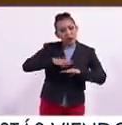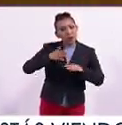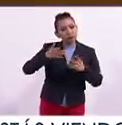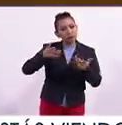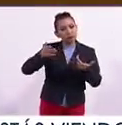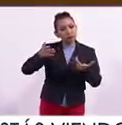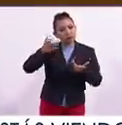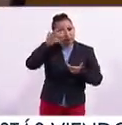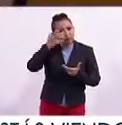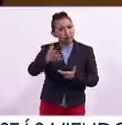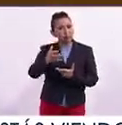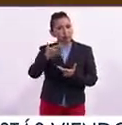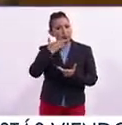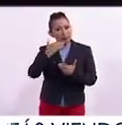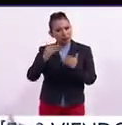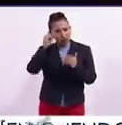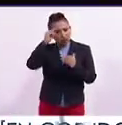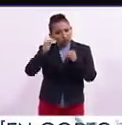buen nivel y